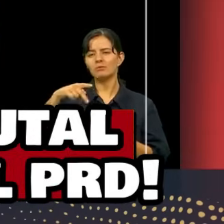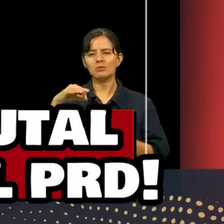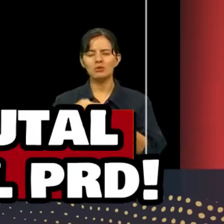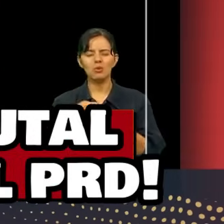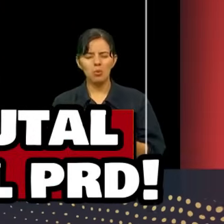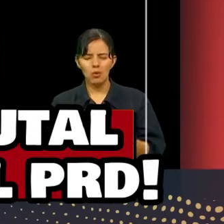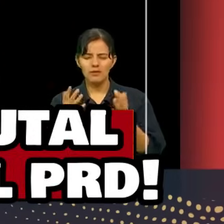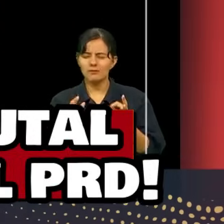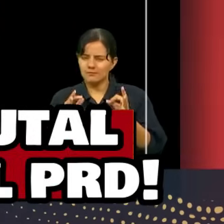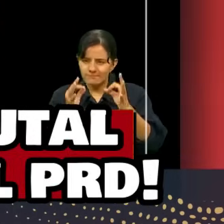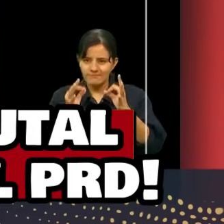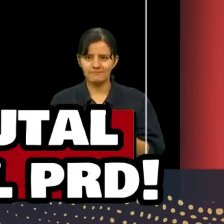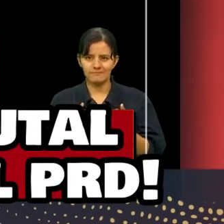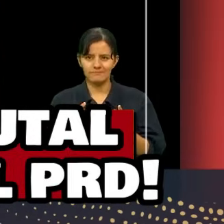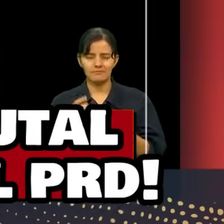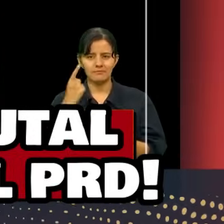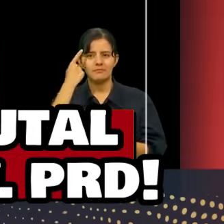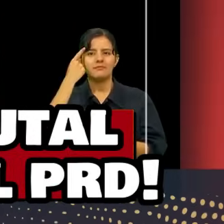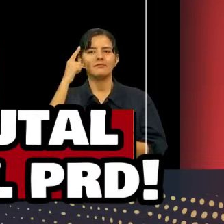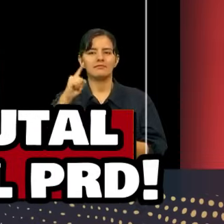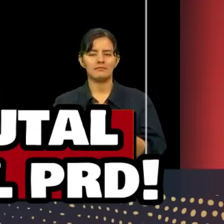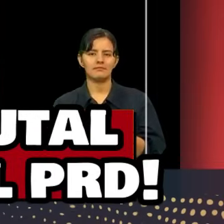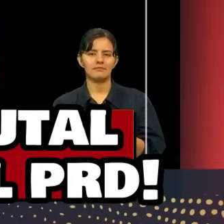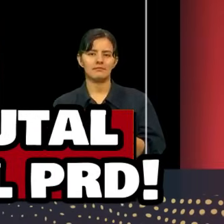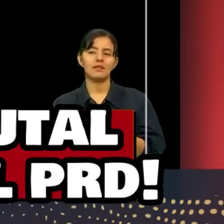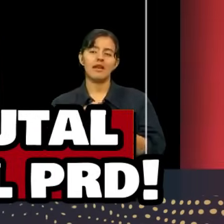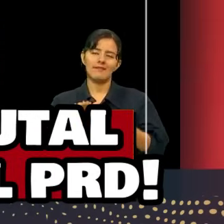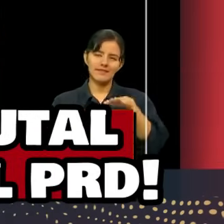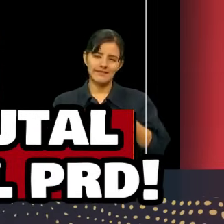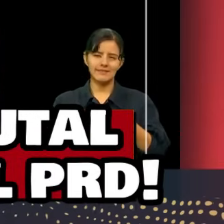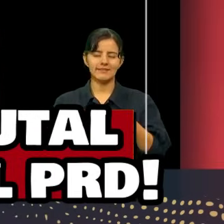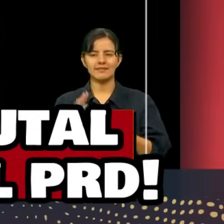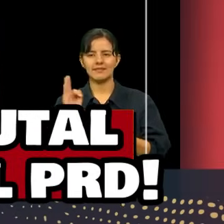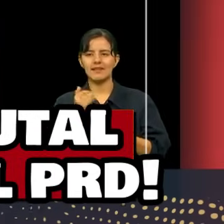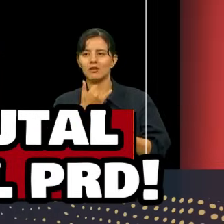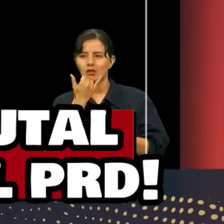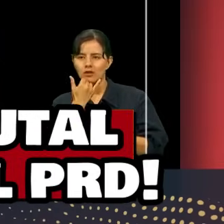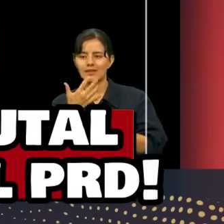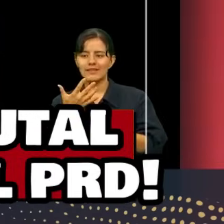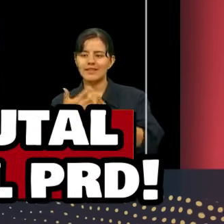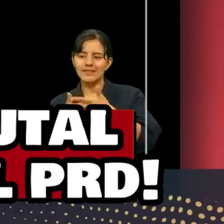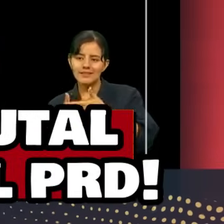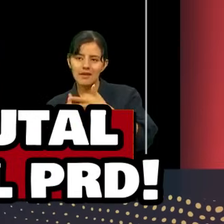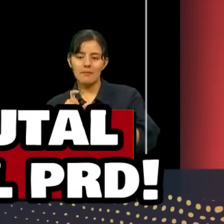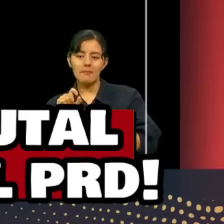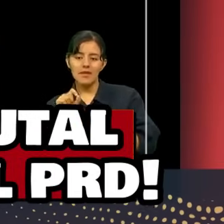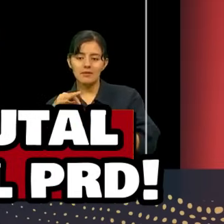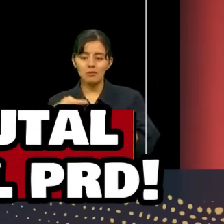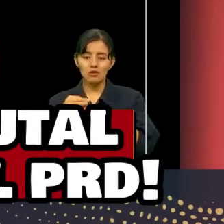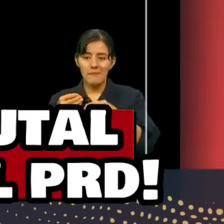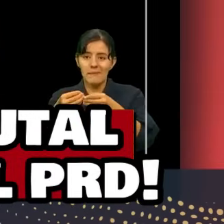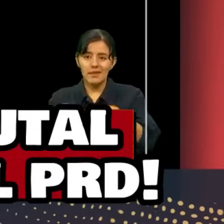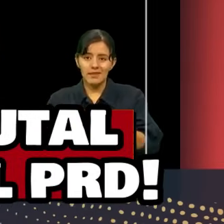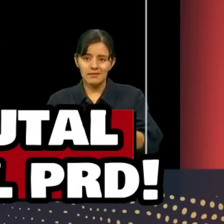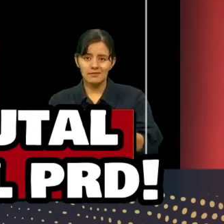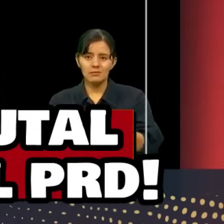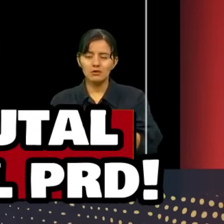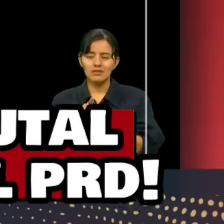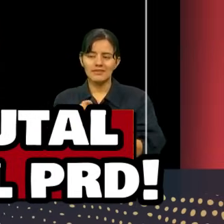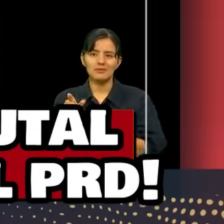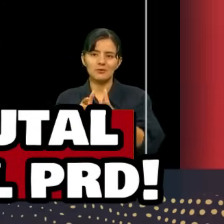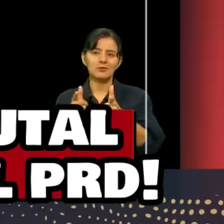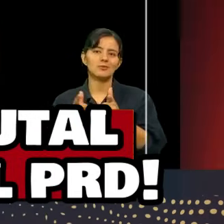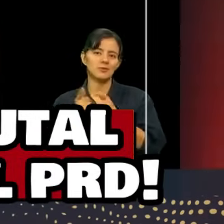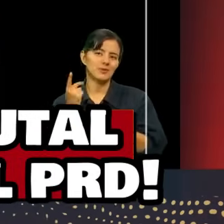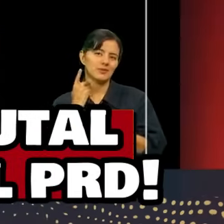votos en la casilla, amén de que generalmente a veces se pueden perder 10, 15 votos por casilla, por el tema de las